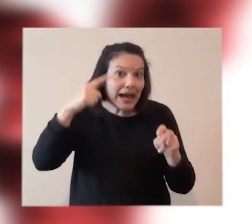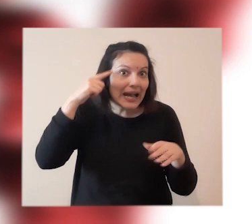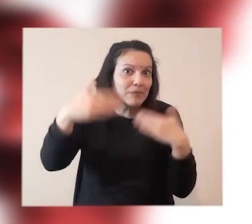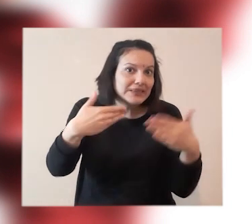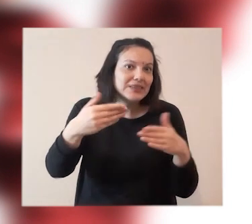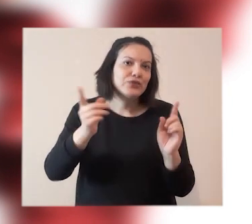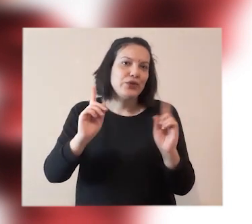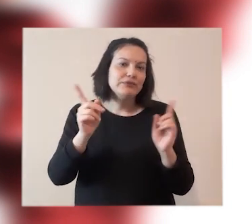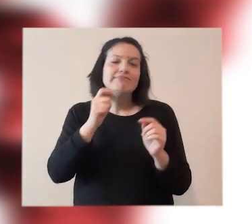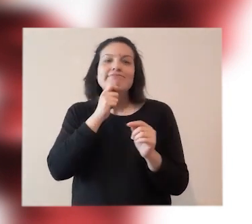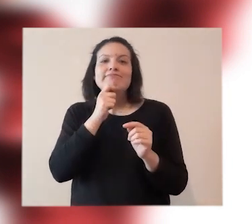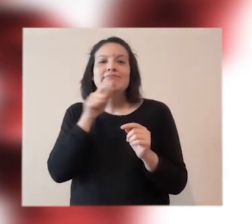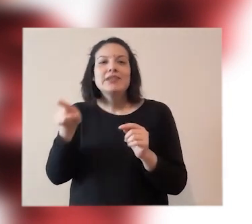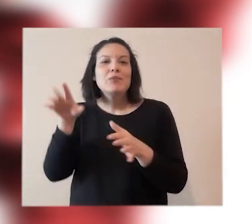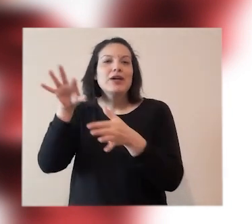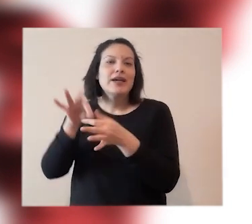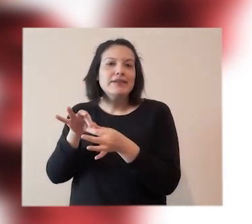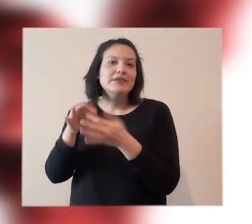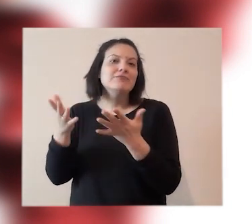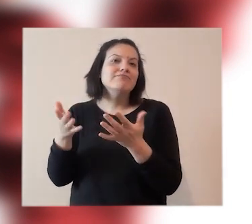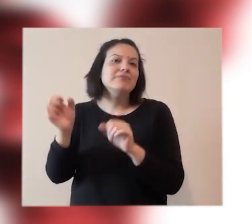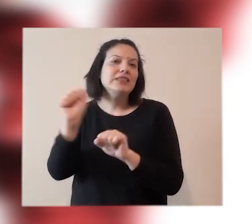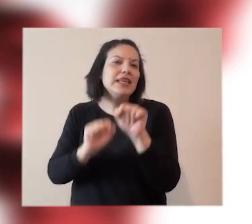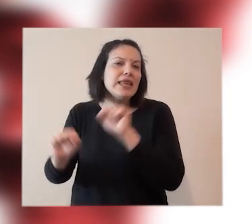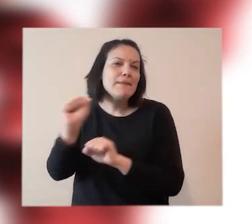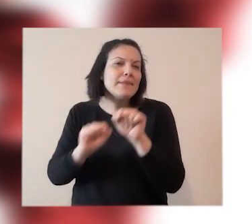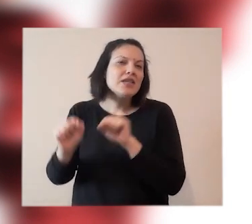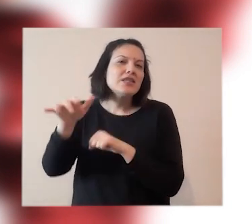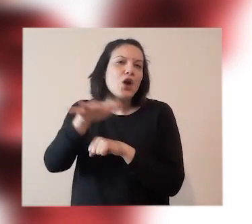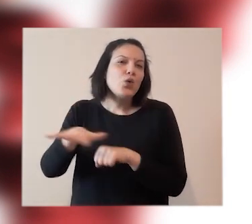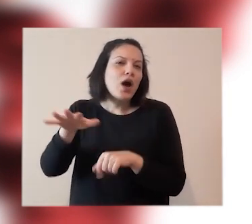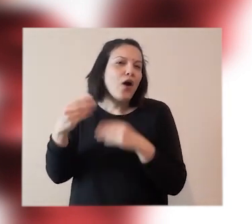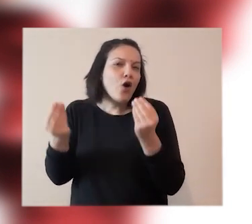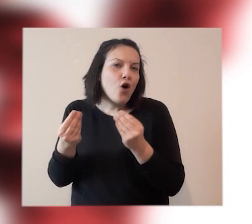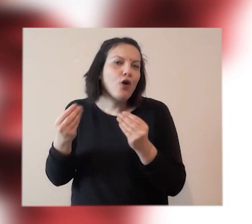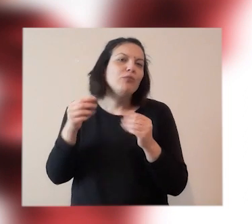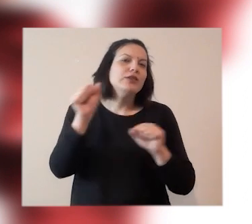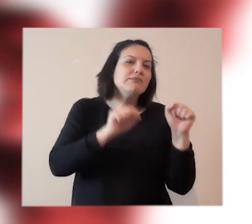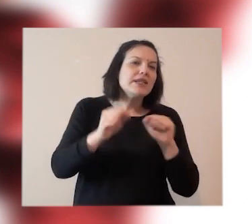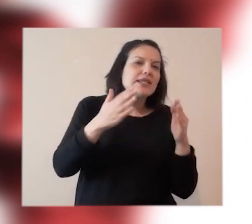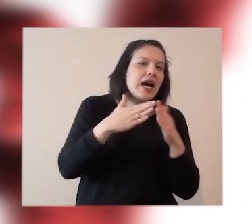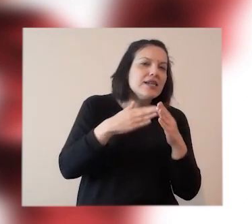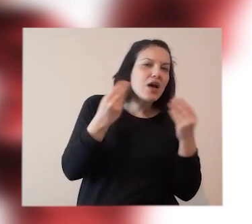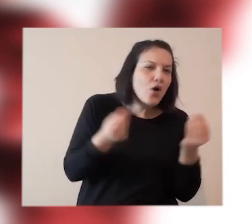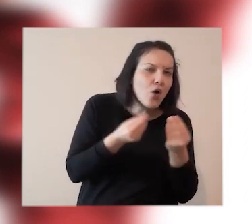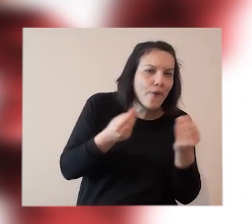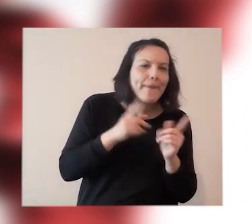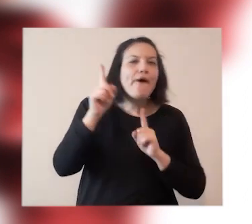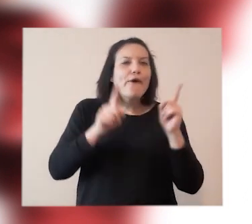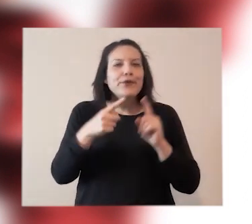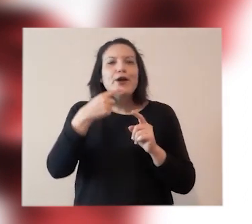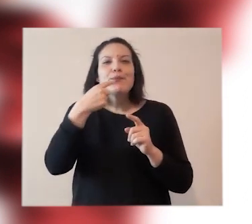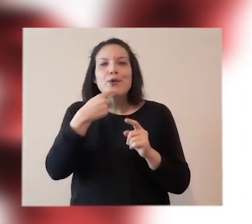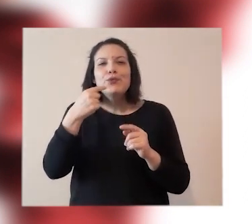y que, por ejemplo, tienen que ver con las limpiezas de los lugares, de los espacios, en el hogar, bueno, en la casa, y algunas preguntas que